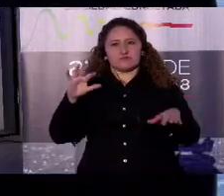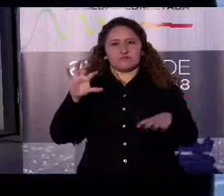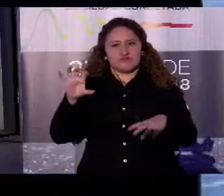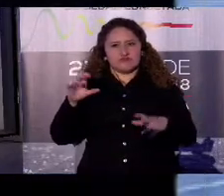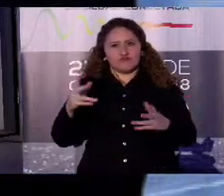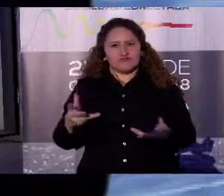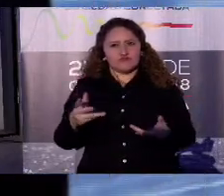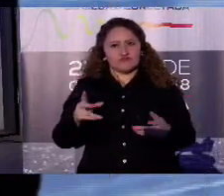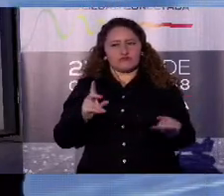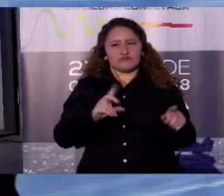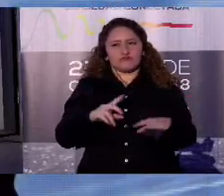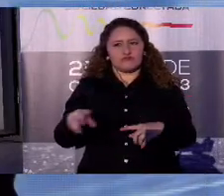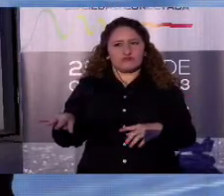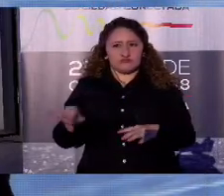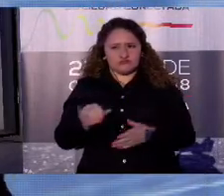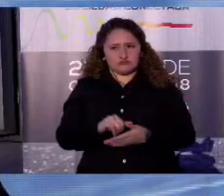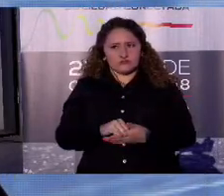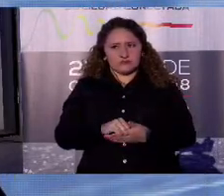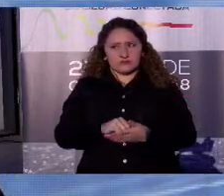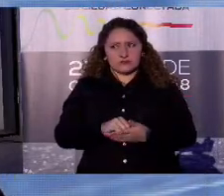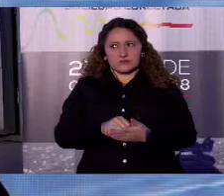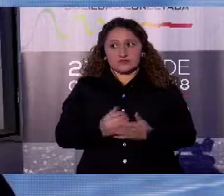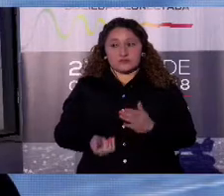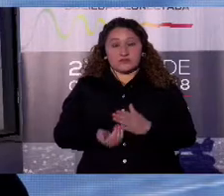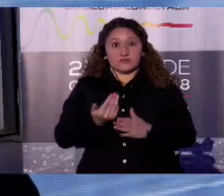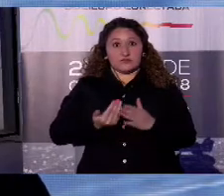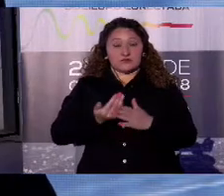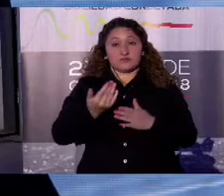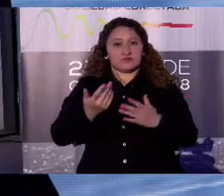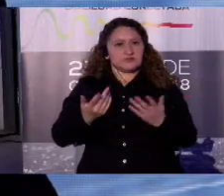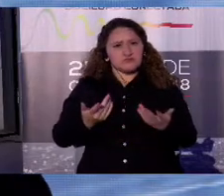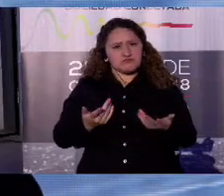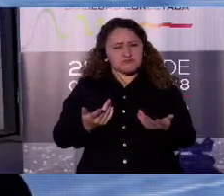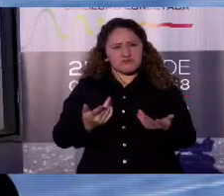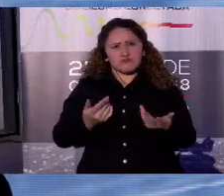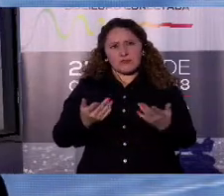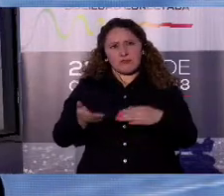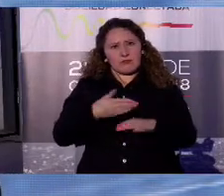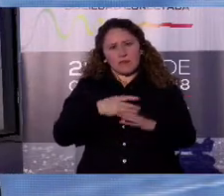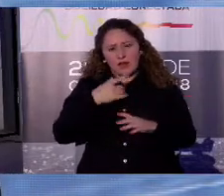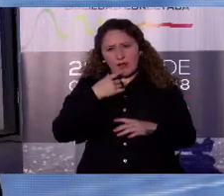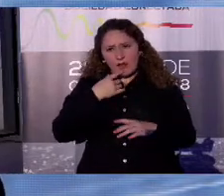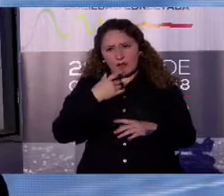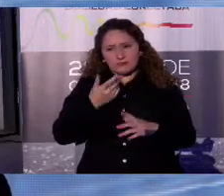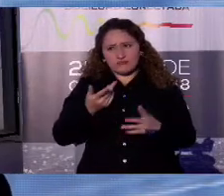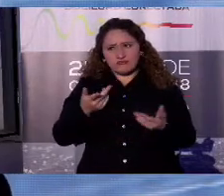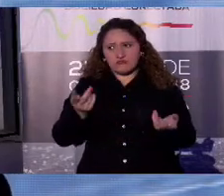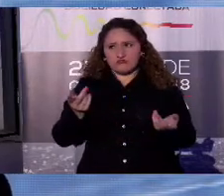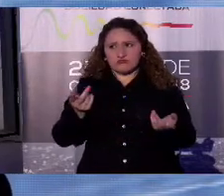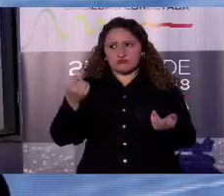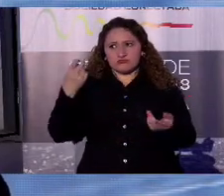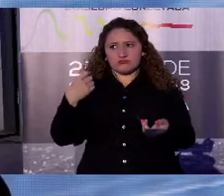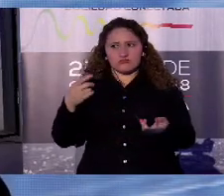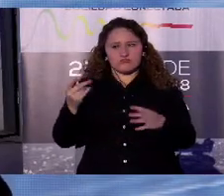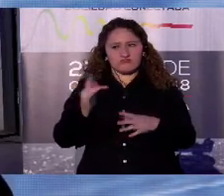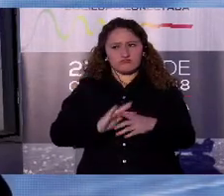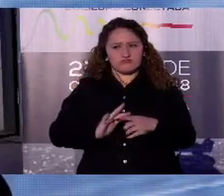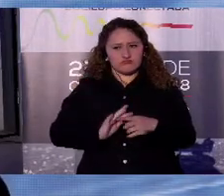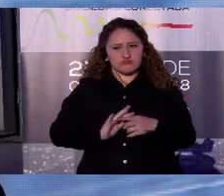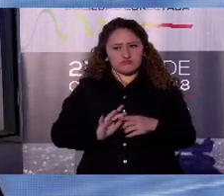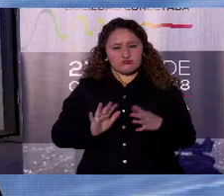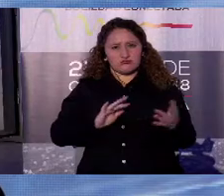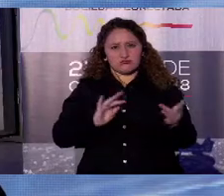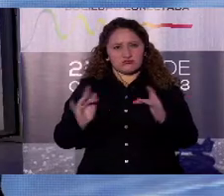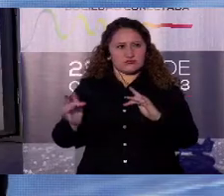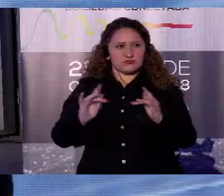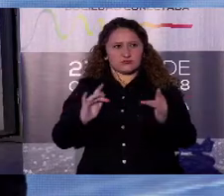las aplicaciones. Y lo novedoso de este panel es que no habíamos hablado de lo que yo he visto, aplicaciones relacionadas con